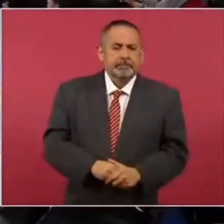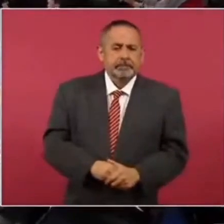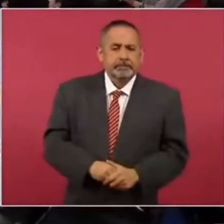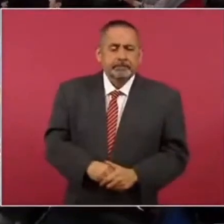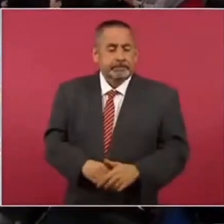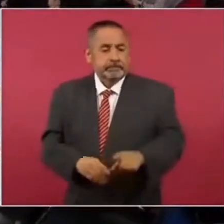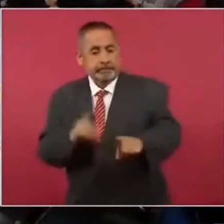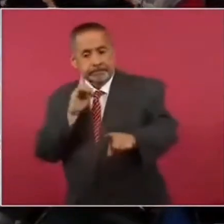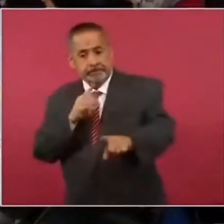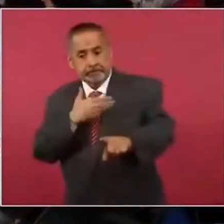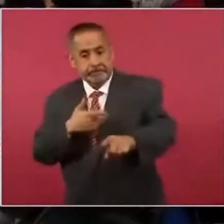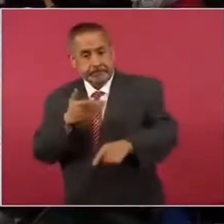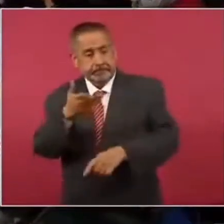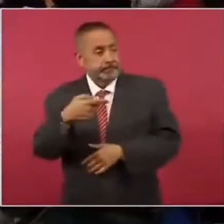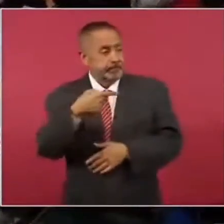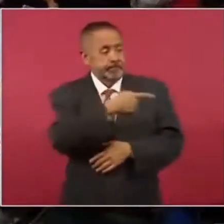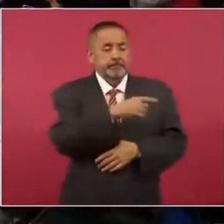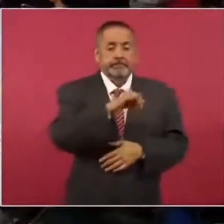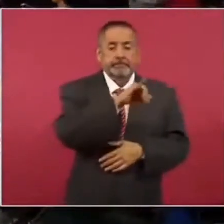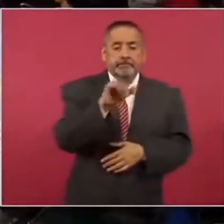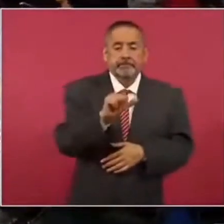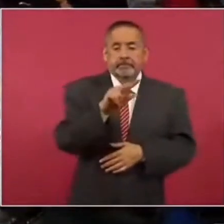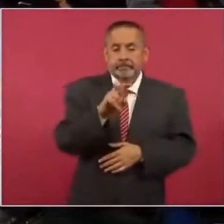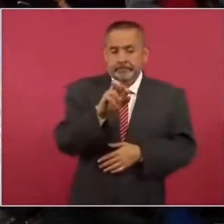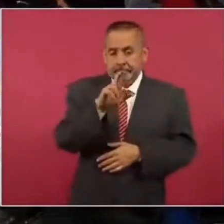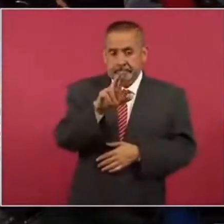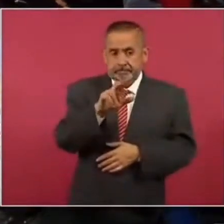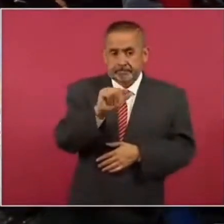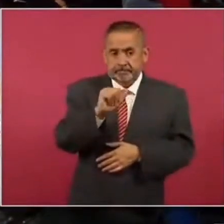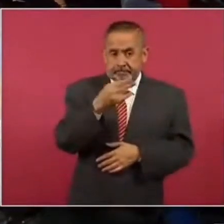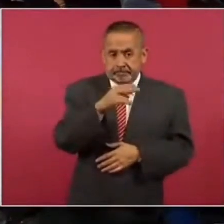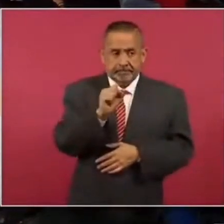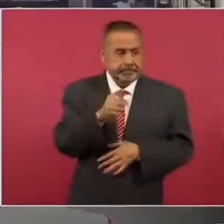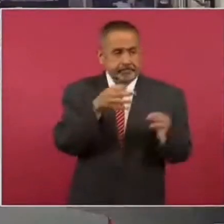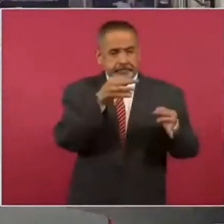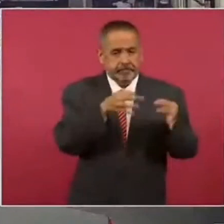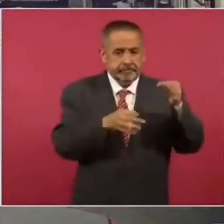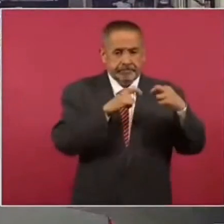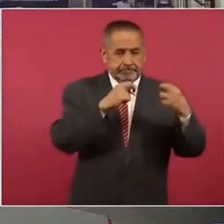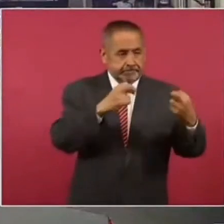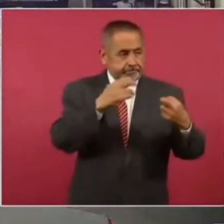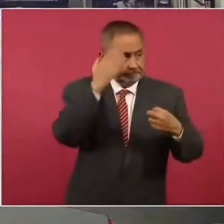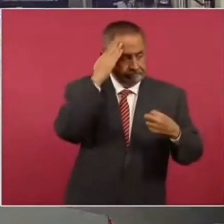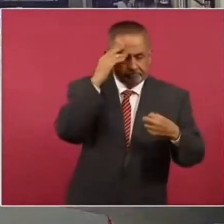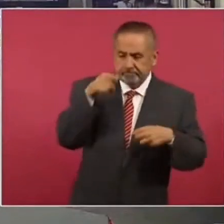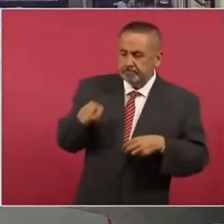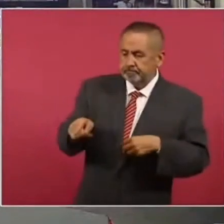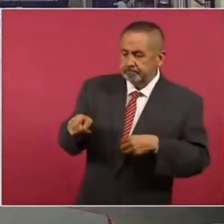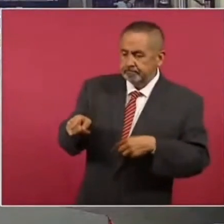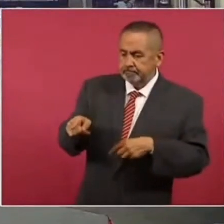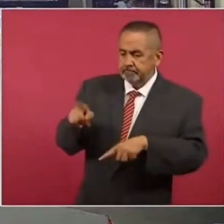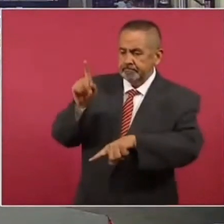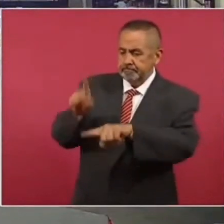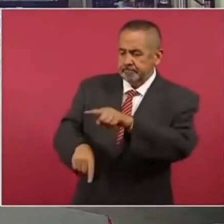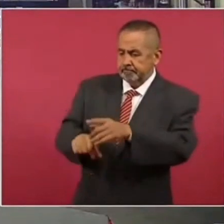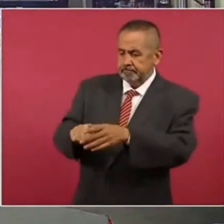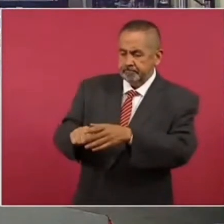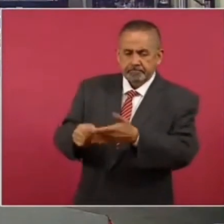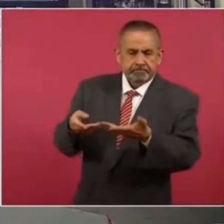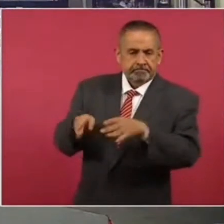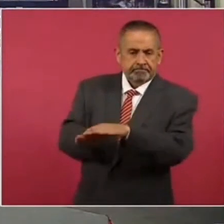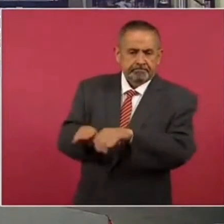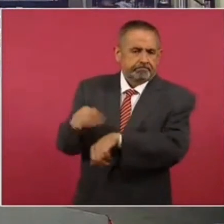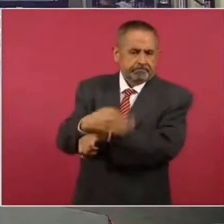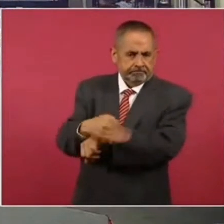esto que dice de Javier Lainez Potice, que el ministro que ha pues ya suspendido temporalmente o